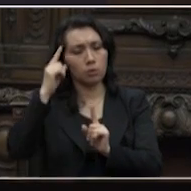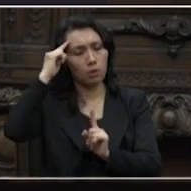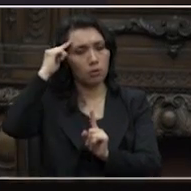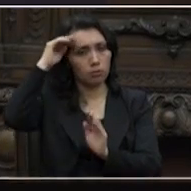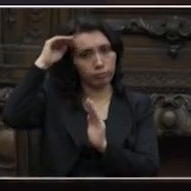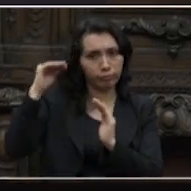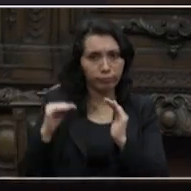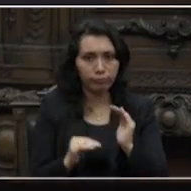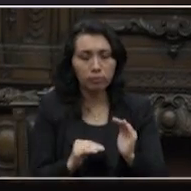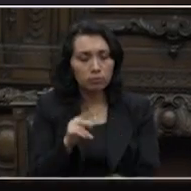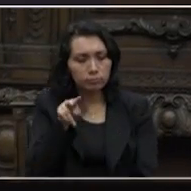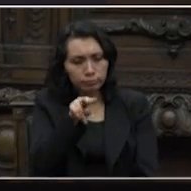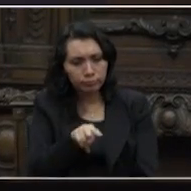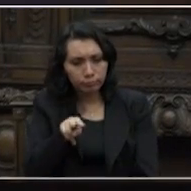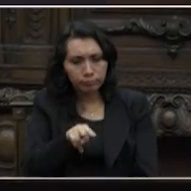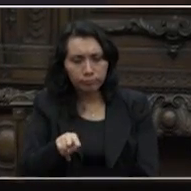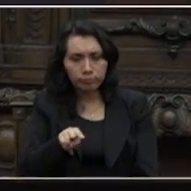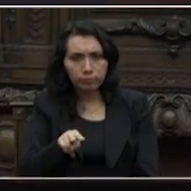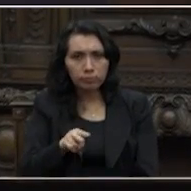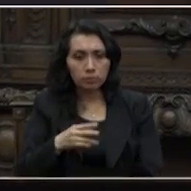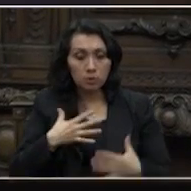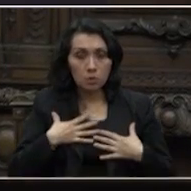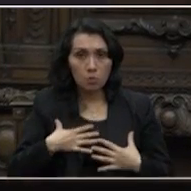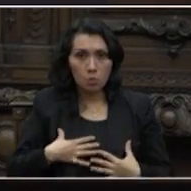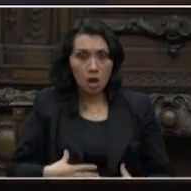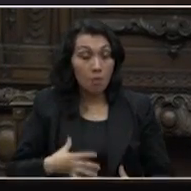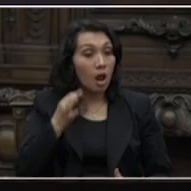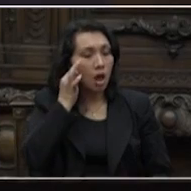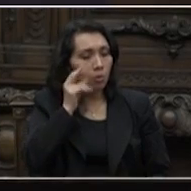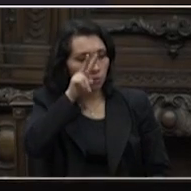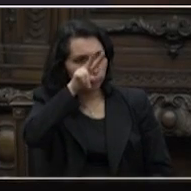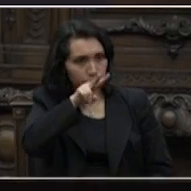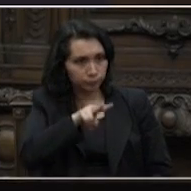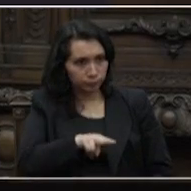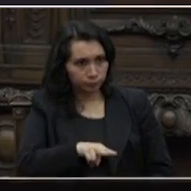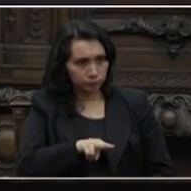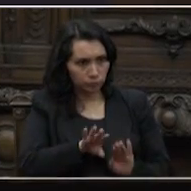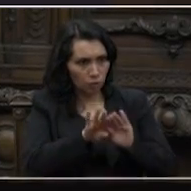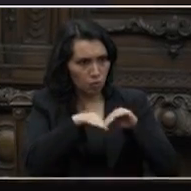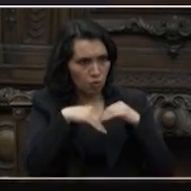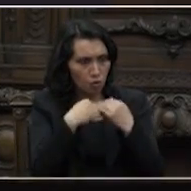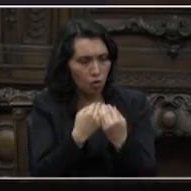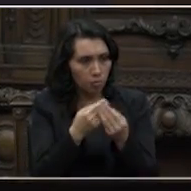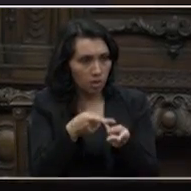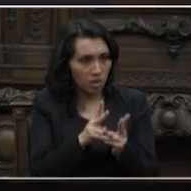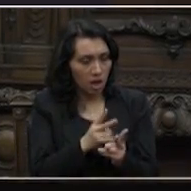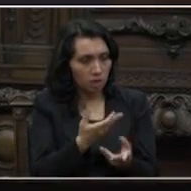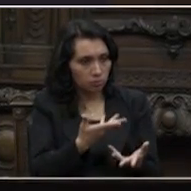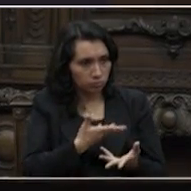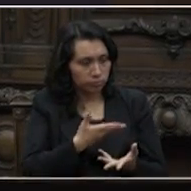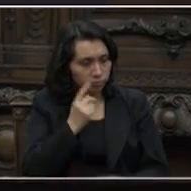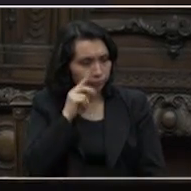aterrizada, una lectura de los cuerpos de las mujeres desde la integralidad de los derechos.